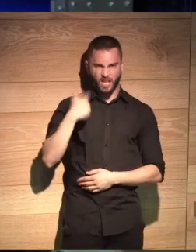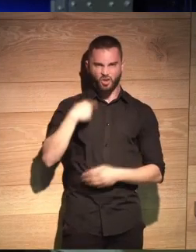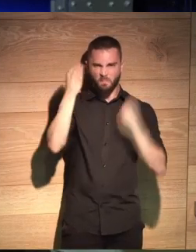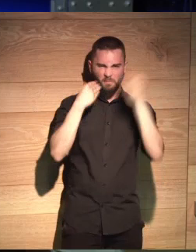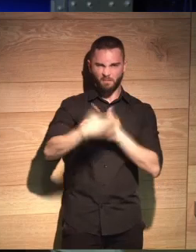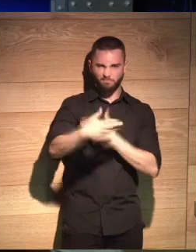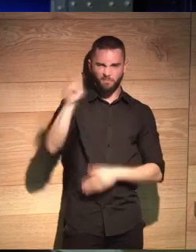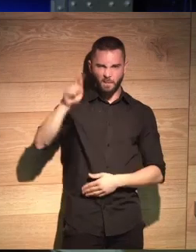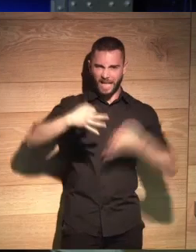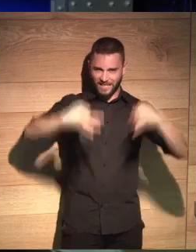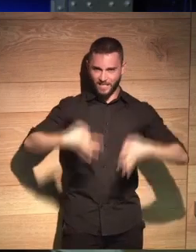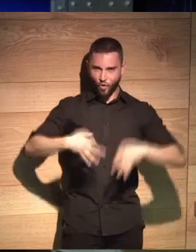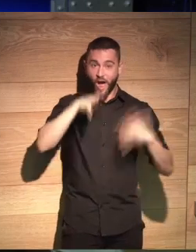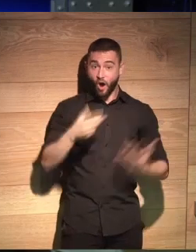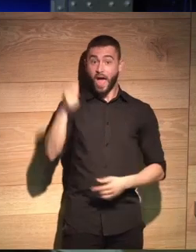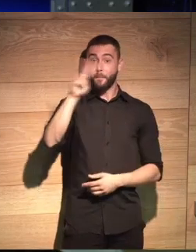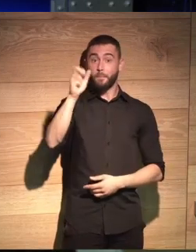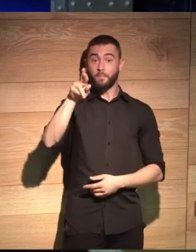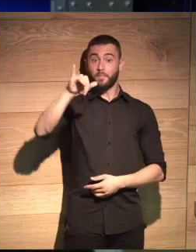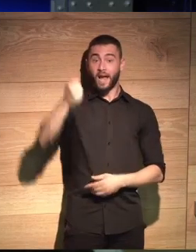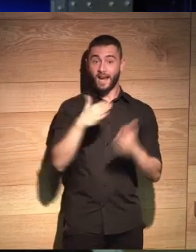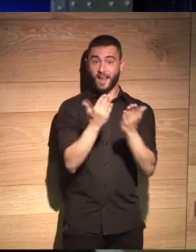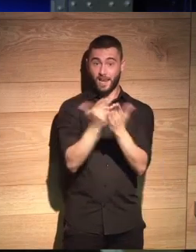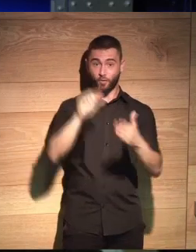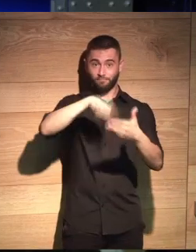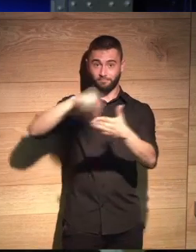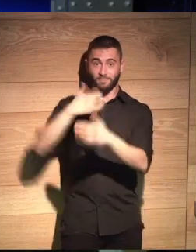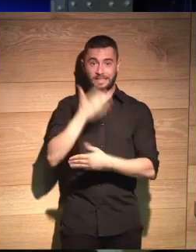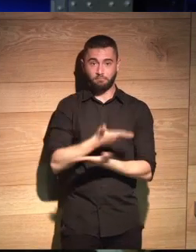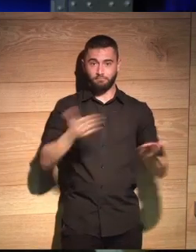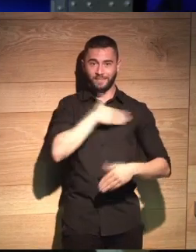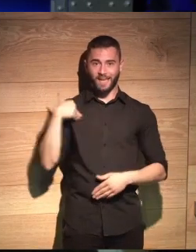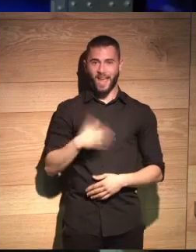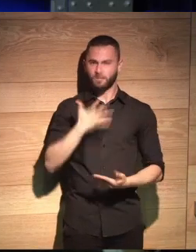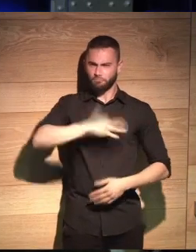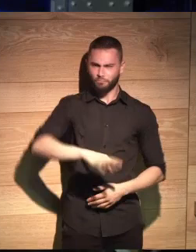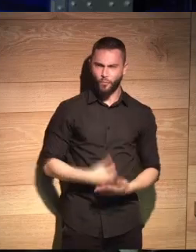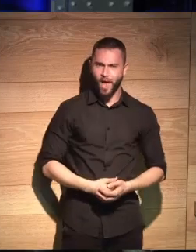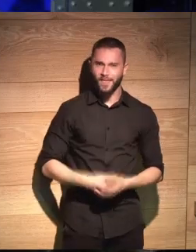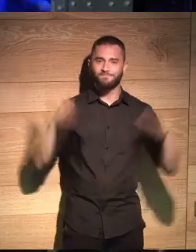repetirá seguro. Bueno, ahora Valeria va a firmar libros, o sea que los que queráis tenéis posibilidad.